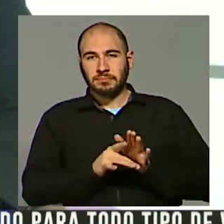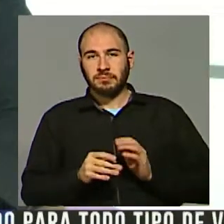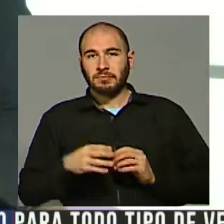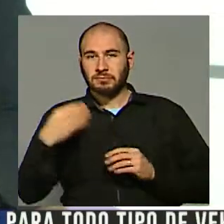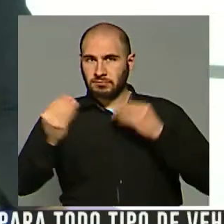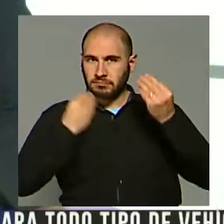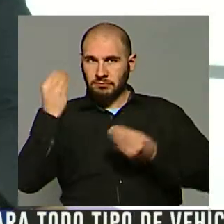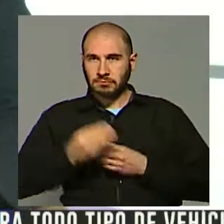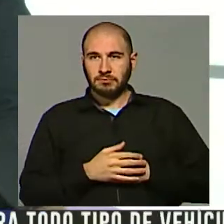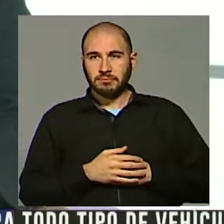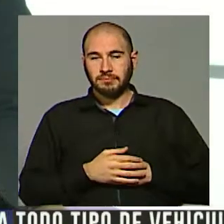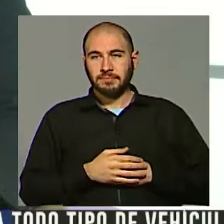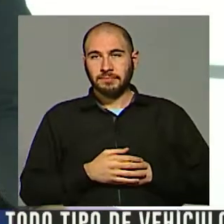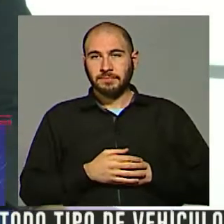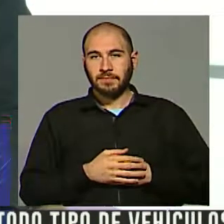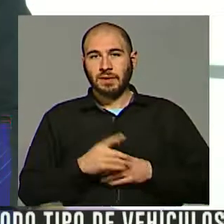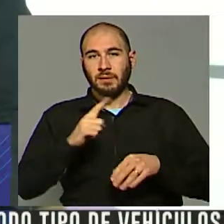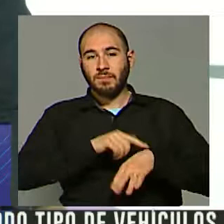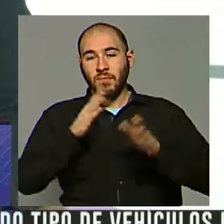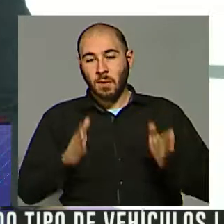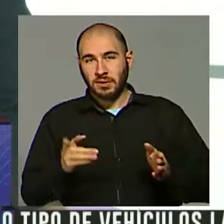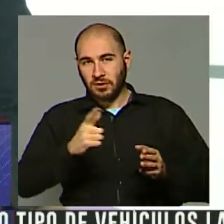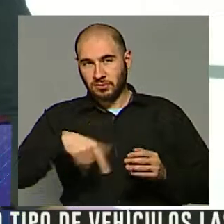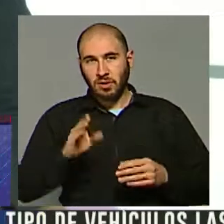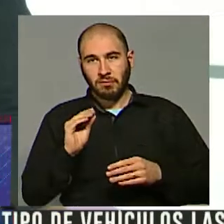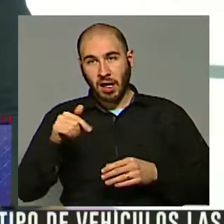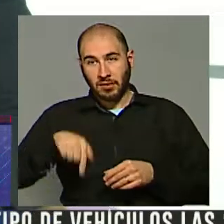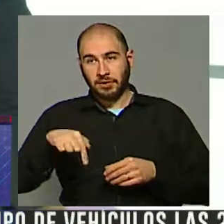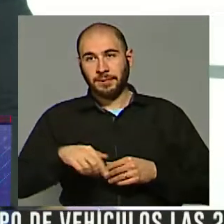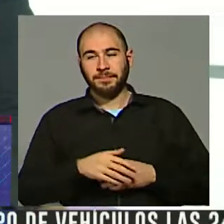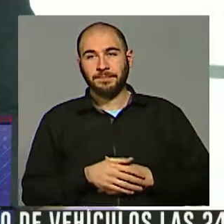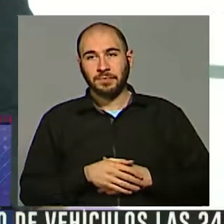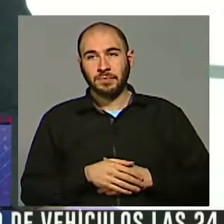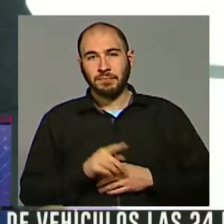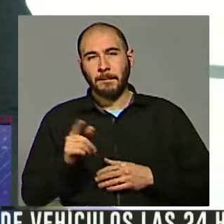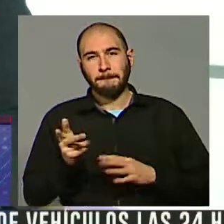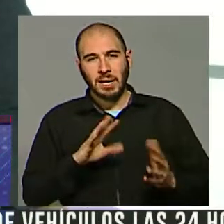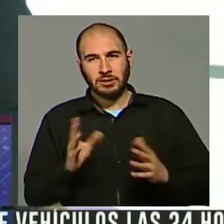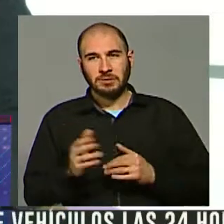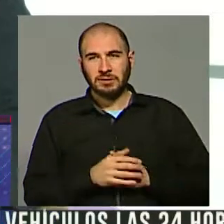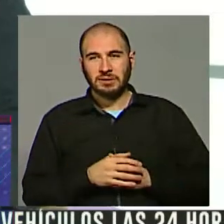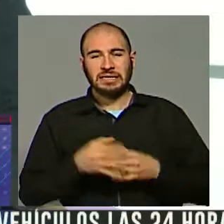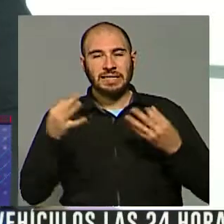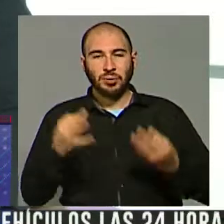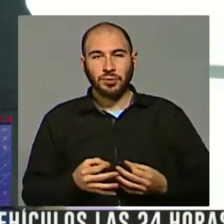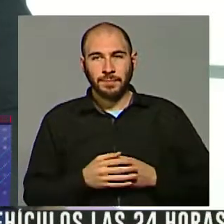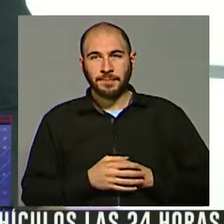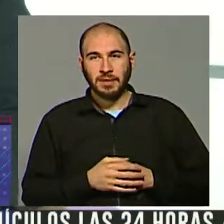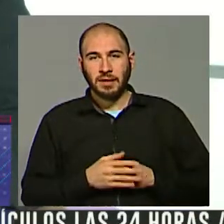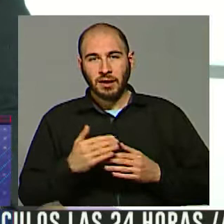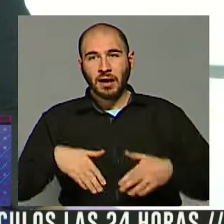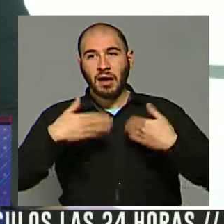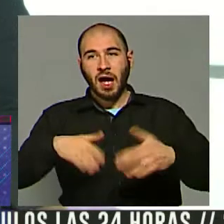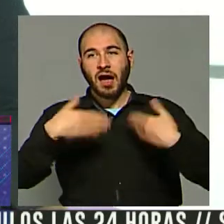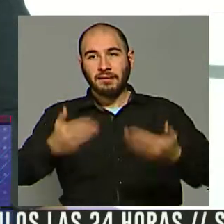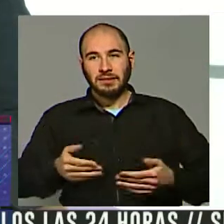bastante preocupante teniendo en cuenta la época del año en la que nos encontramos y todavía se estima que probablemente siga avanzando